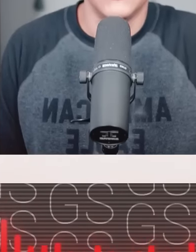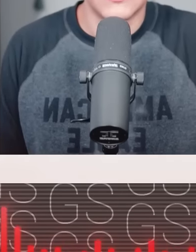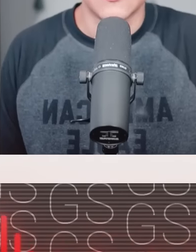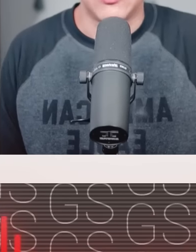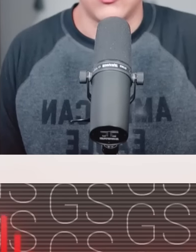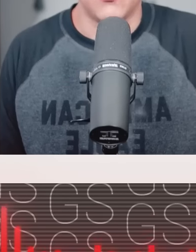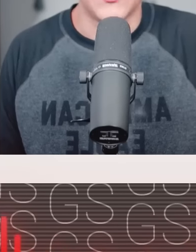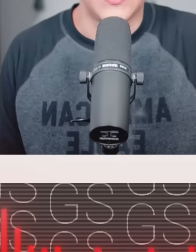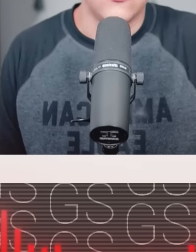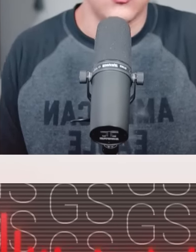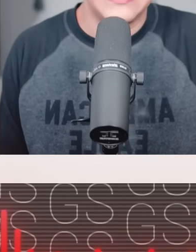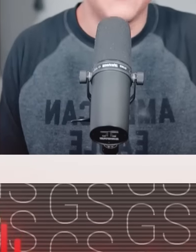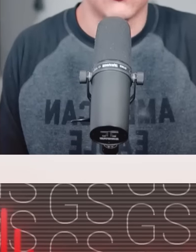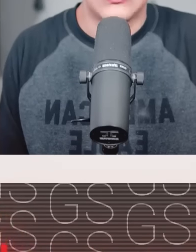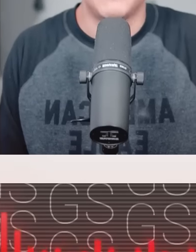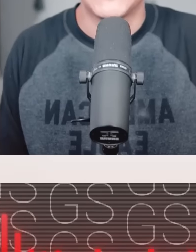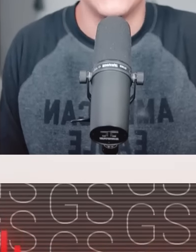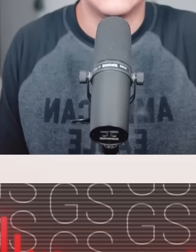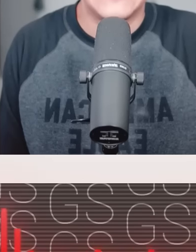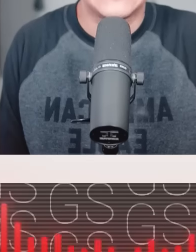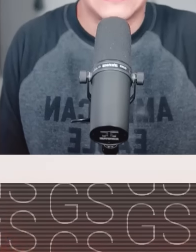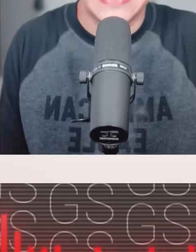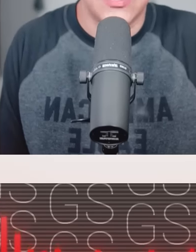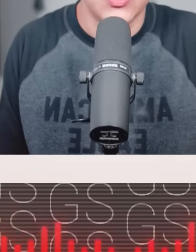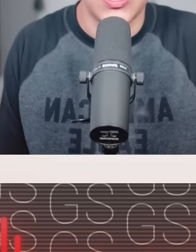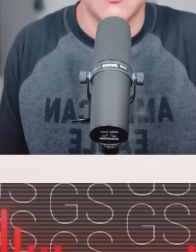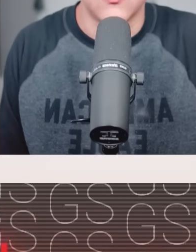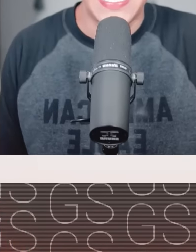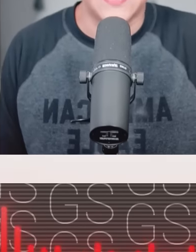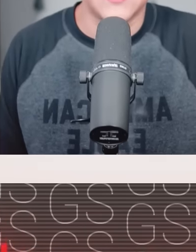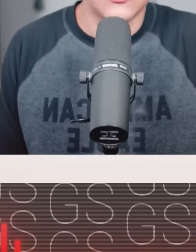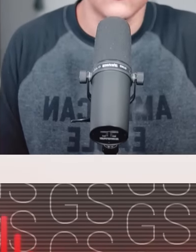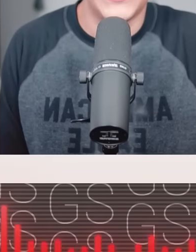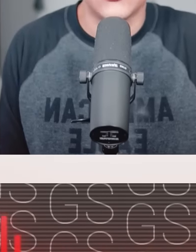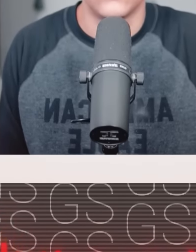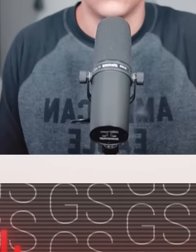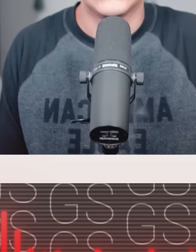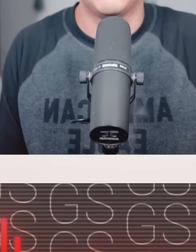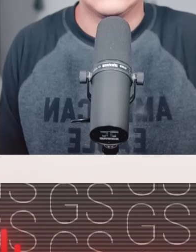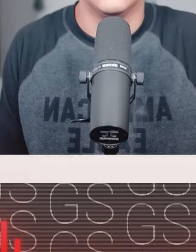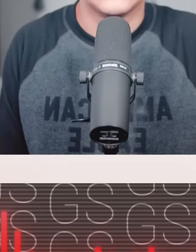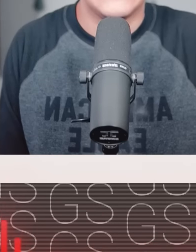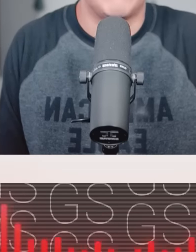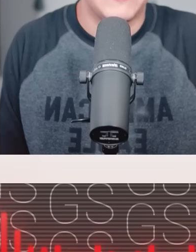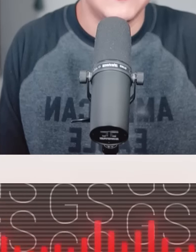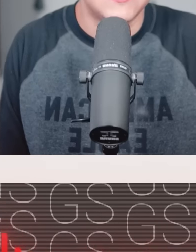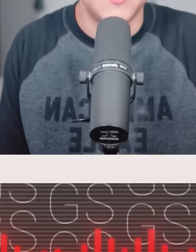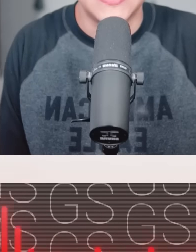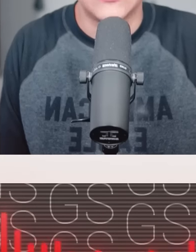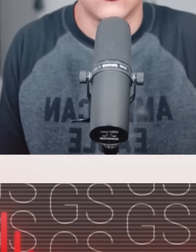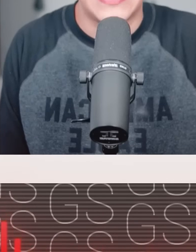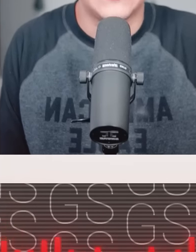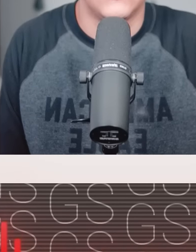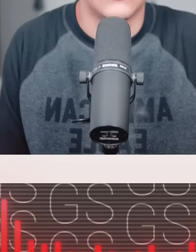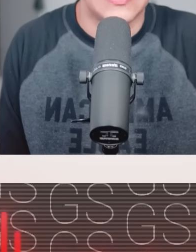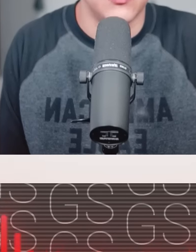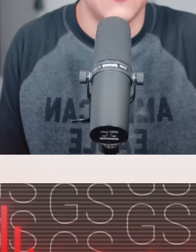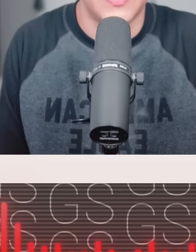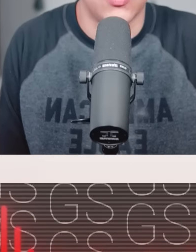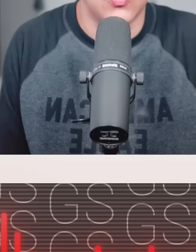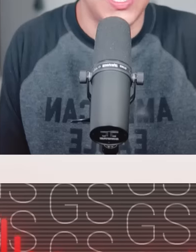El presidente Andrés Manuel López Obrador y la virtual presidenta electa Claudia Sheinbaum arrancaron su gira conjunta por el norte del país, visitando la